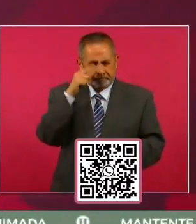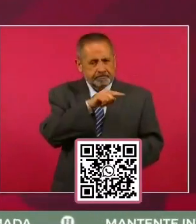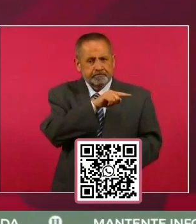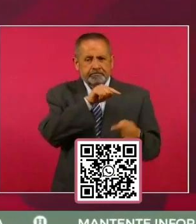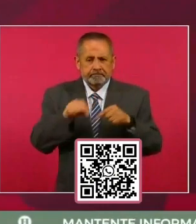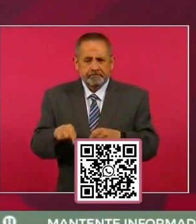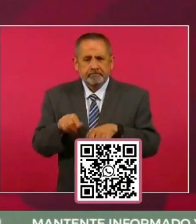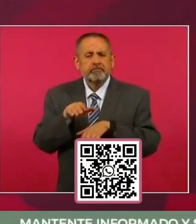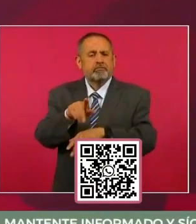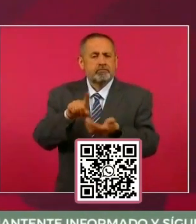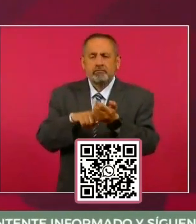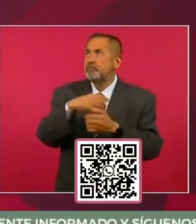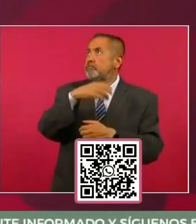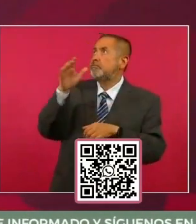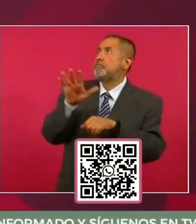el cambio climático.